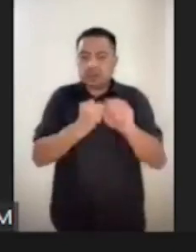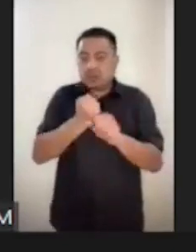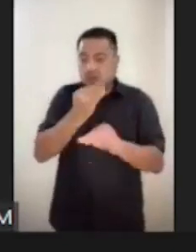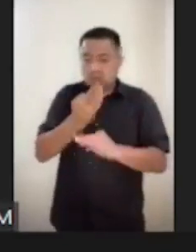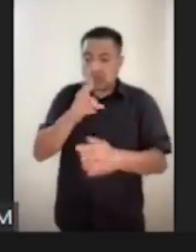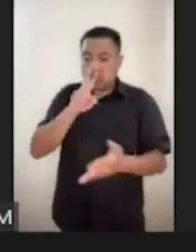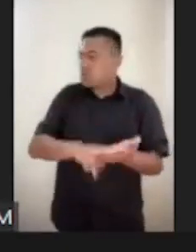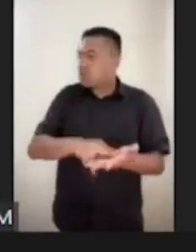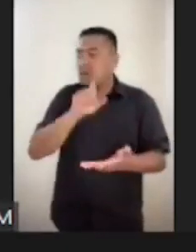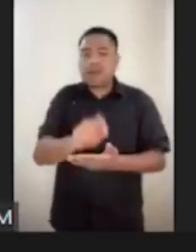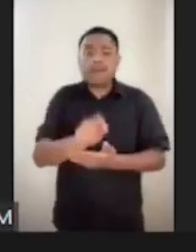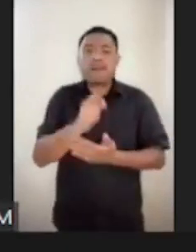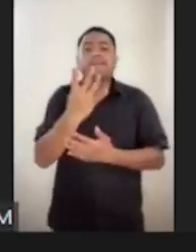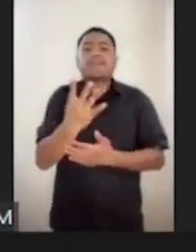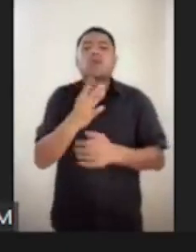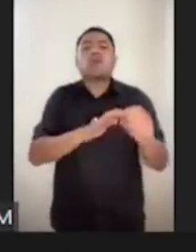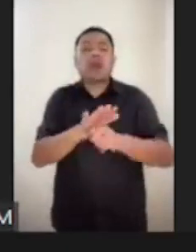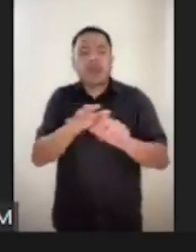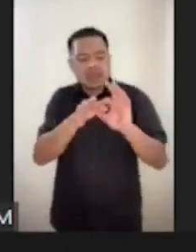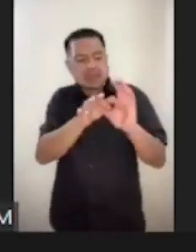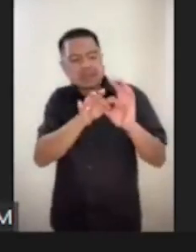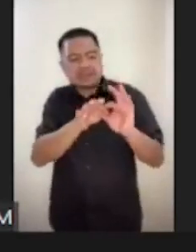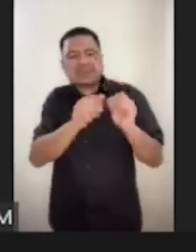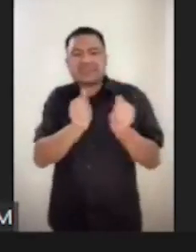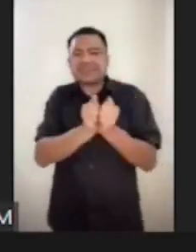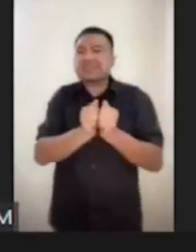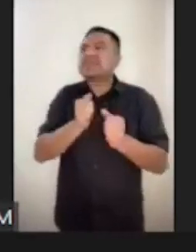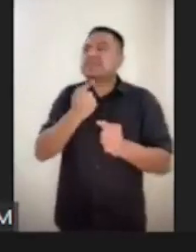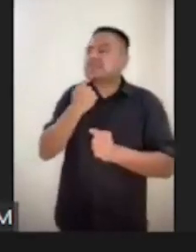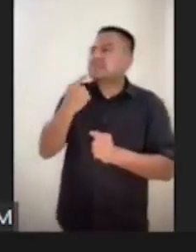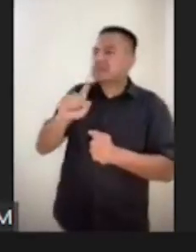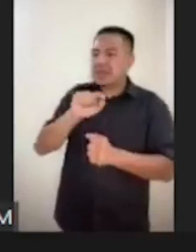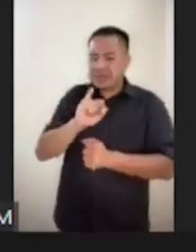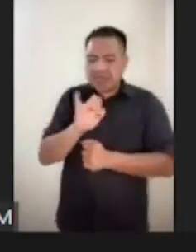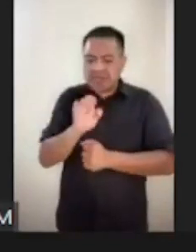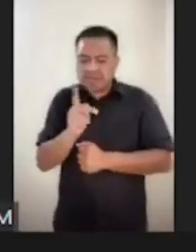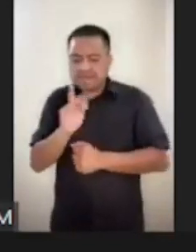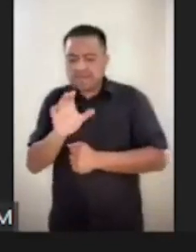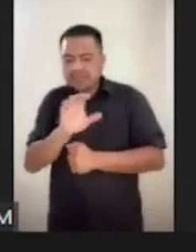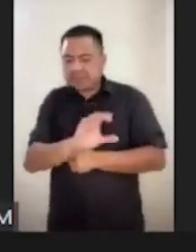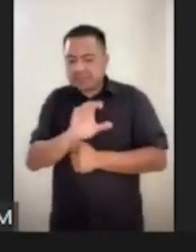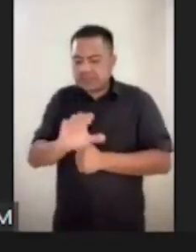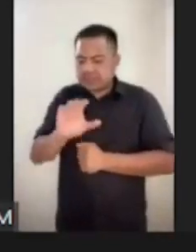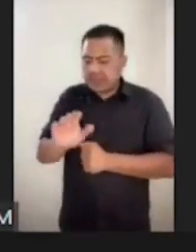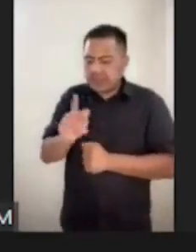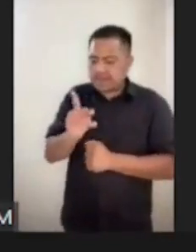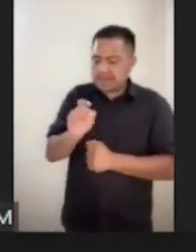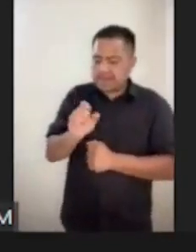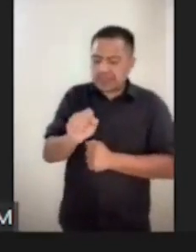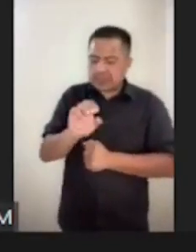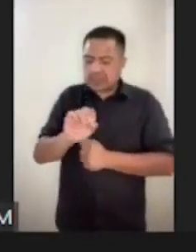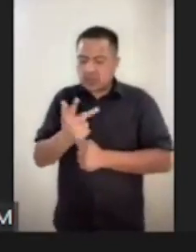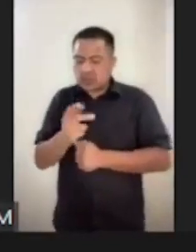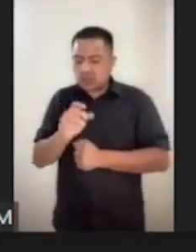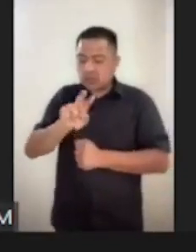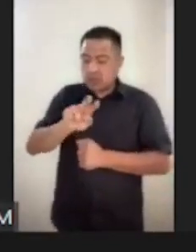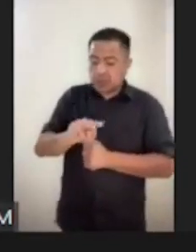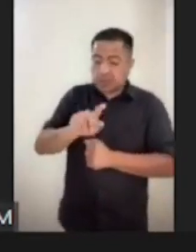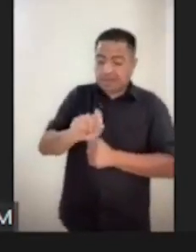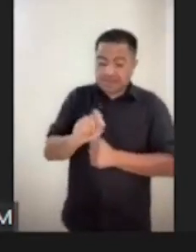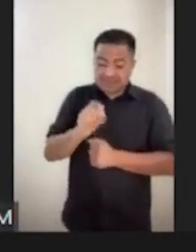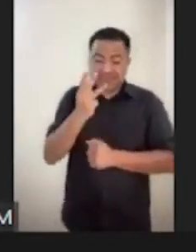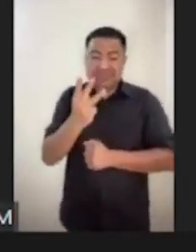año, relacionado con las medidas cautelares derivadas del expediente IEPC diagonal CCE diagonal PES diagonal 08 diagonal